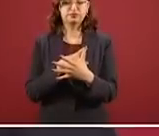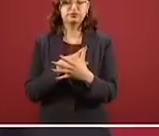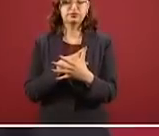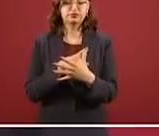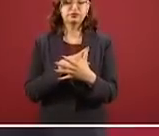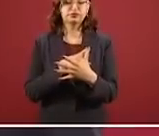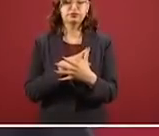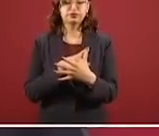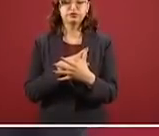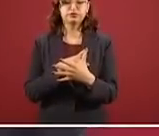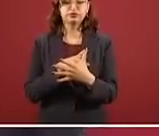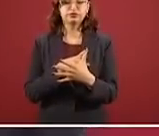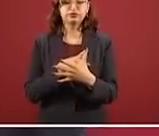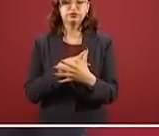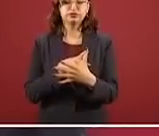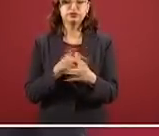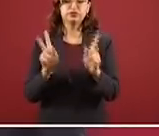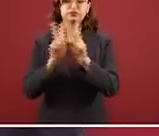paz